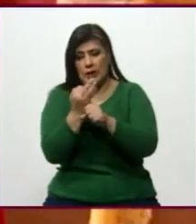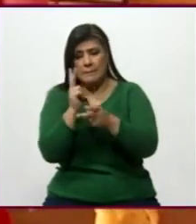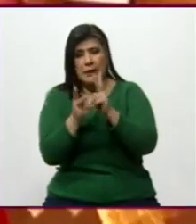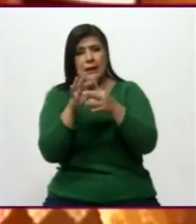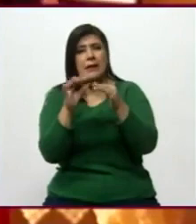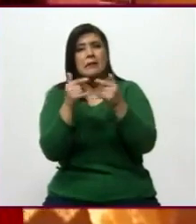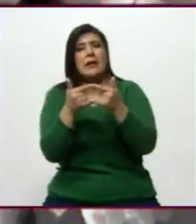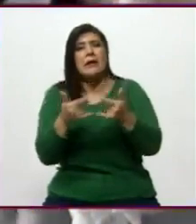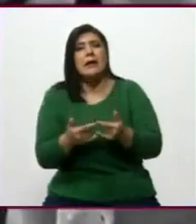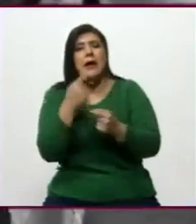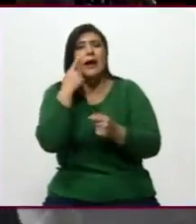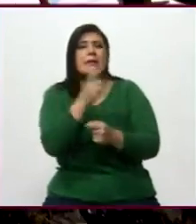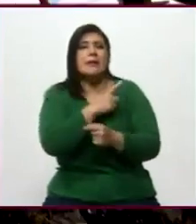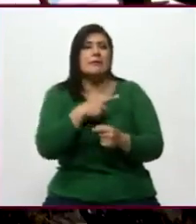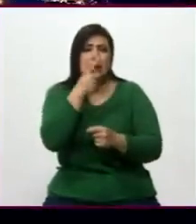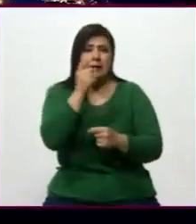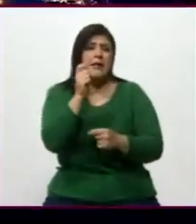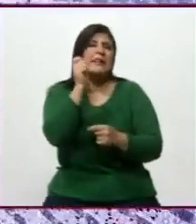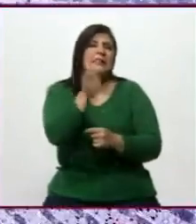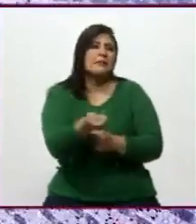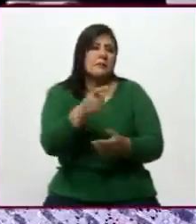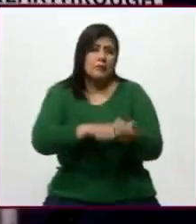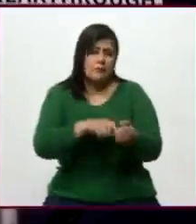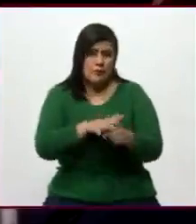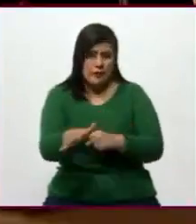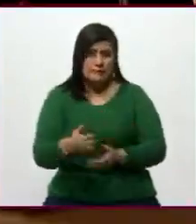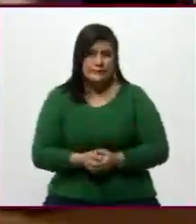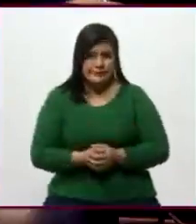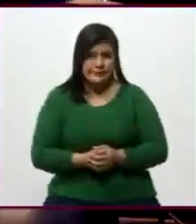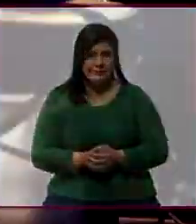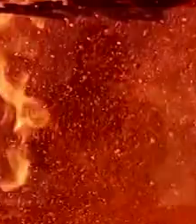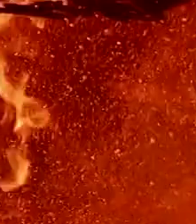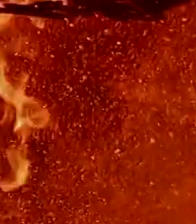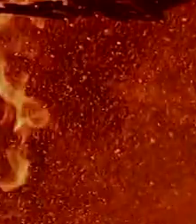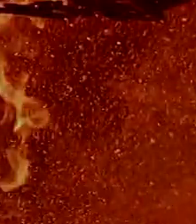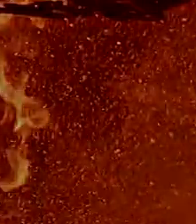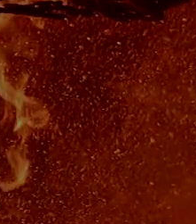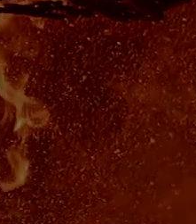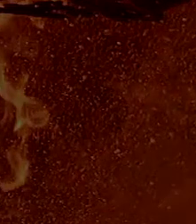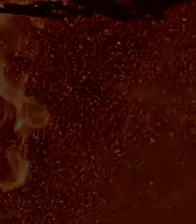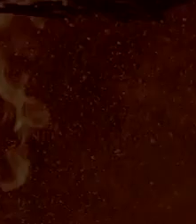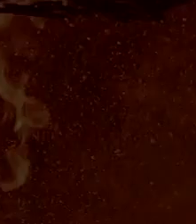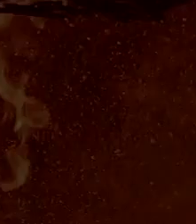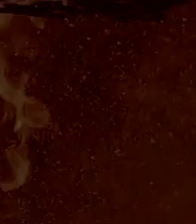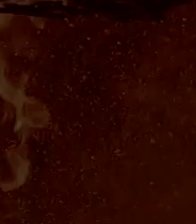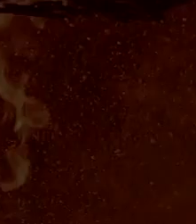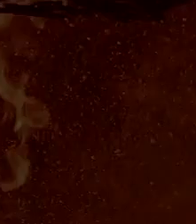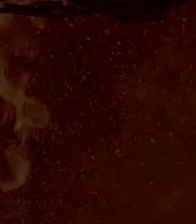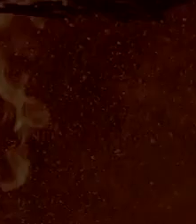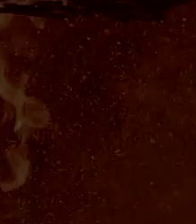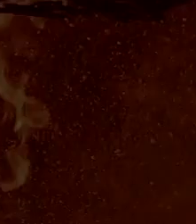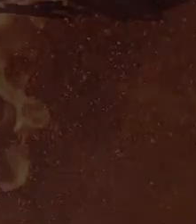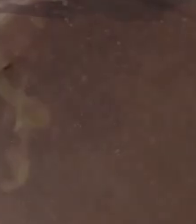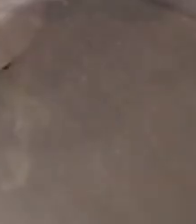en entrevista para el programa aquí con javier solórzano de canal 11 alejandro ramos director de notimex habló sobre la creación de la